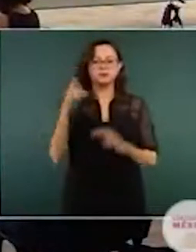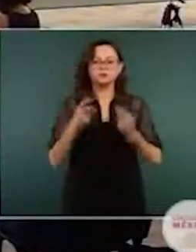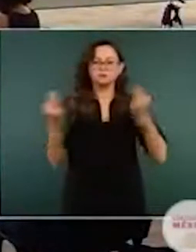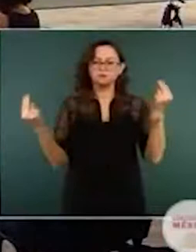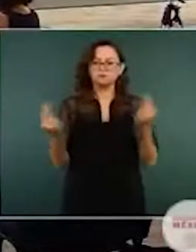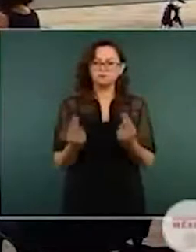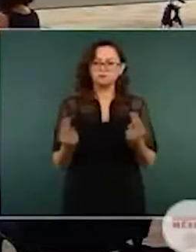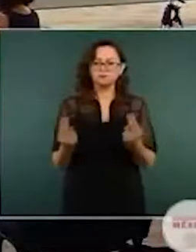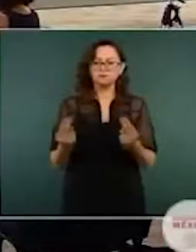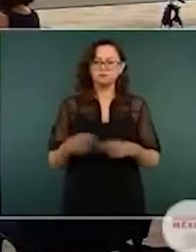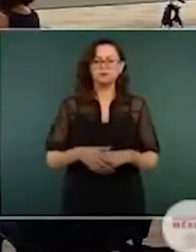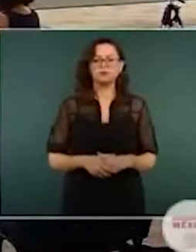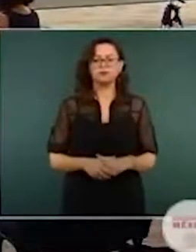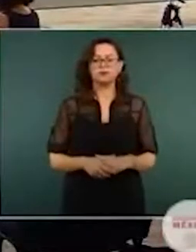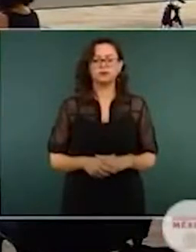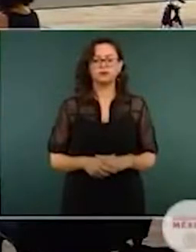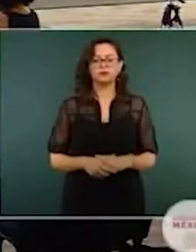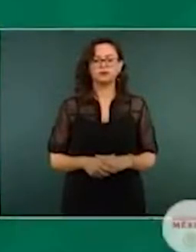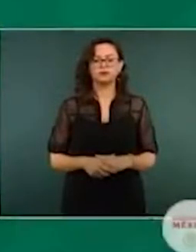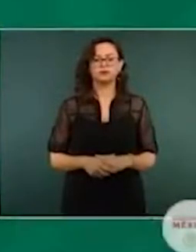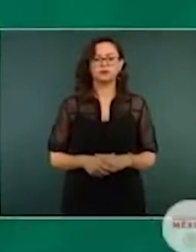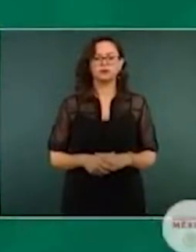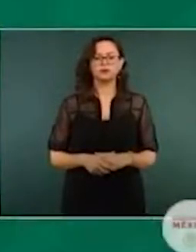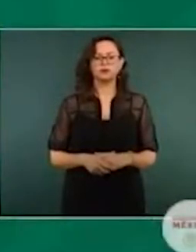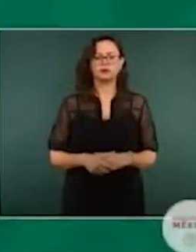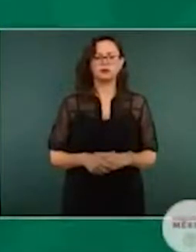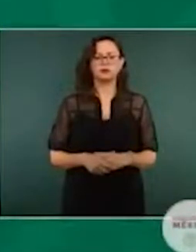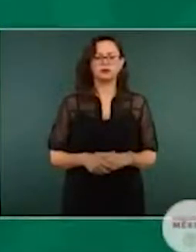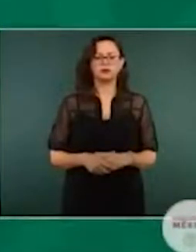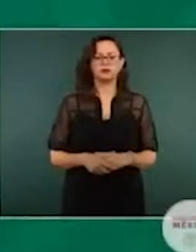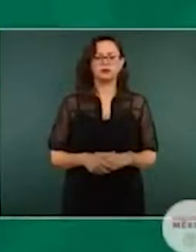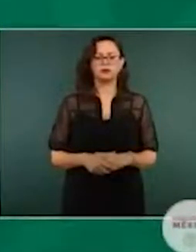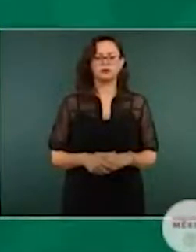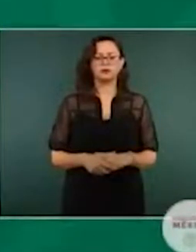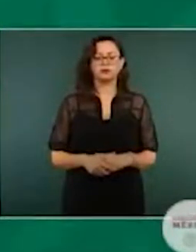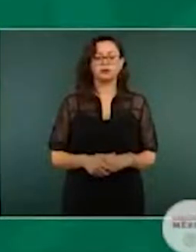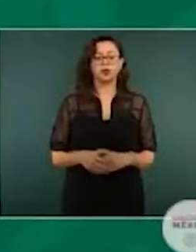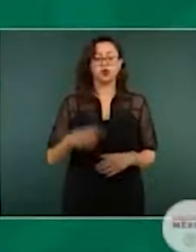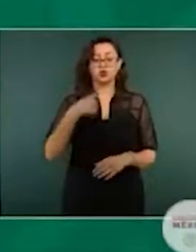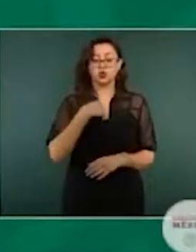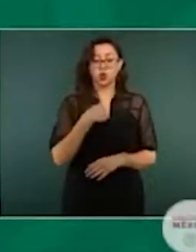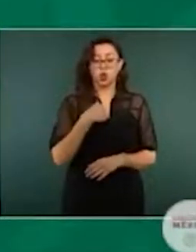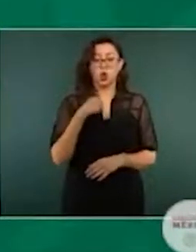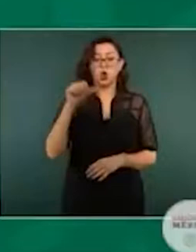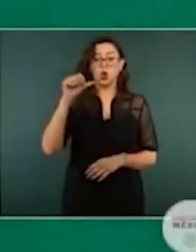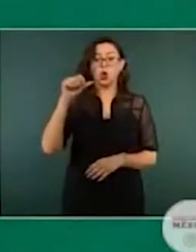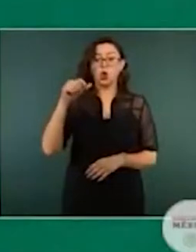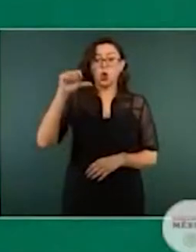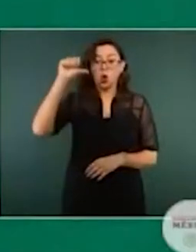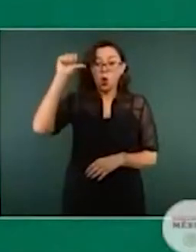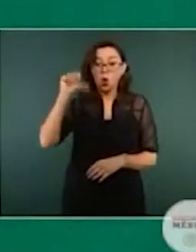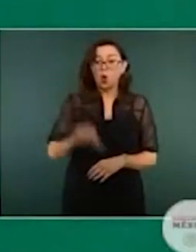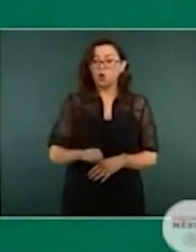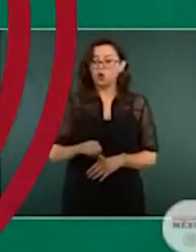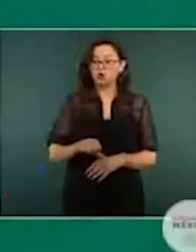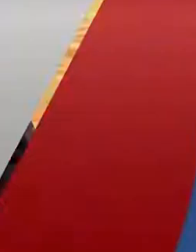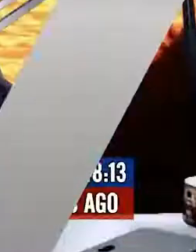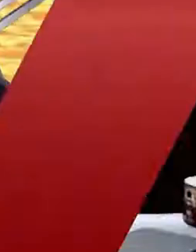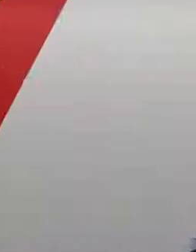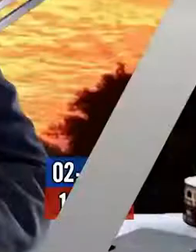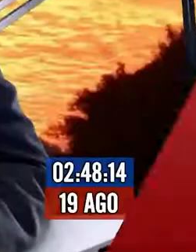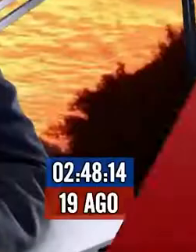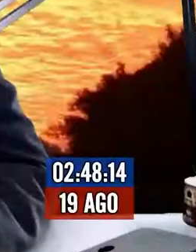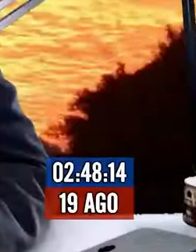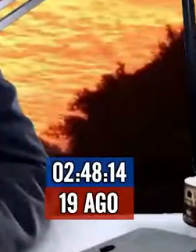será el único posicionamiento público que daré a este